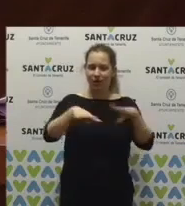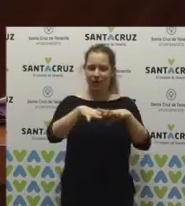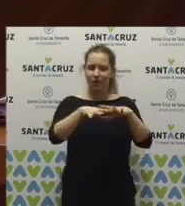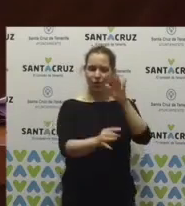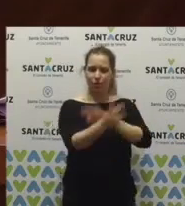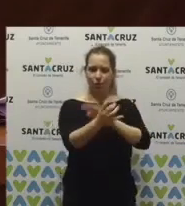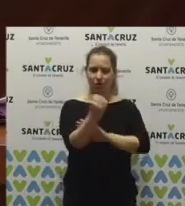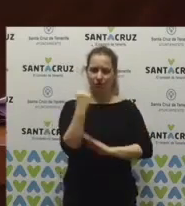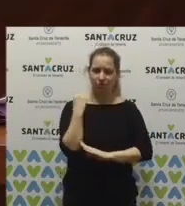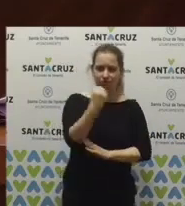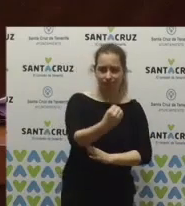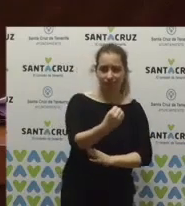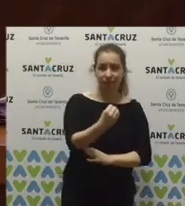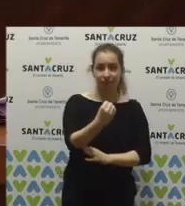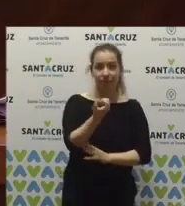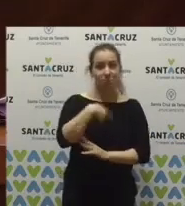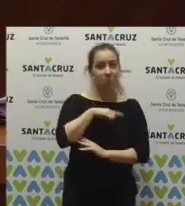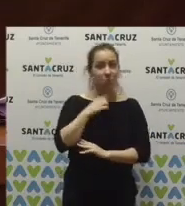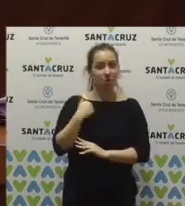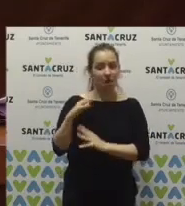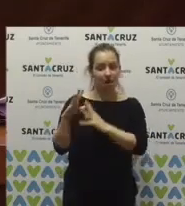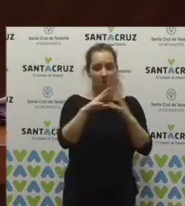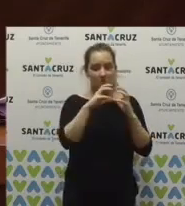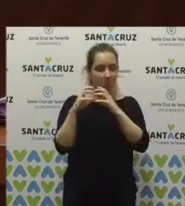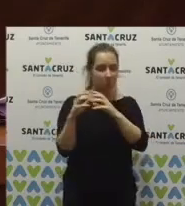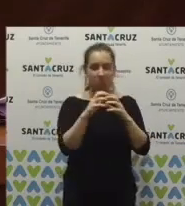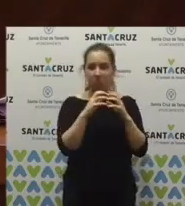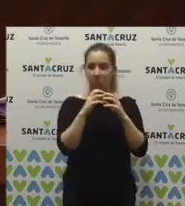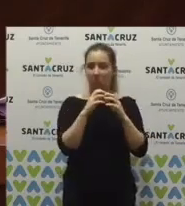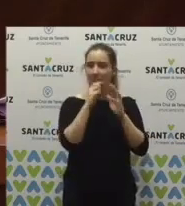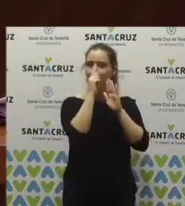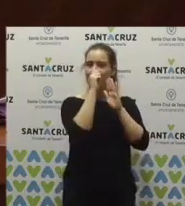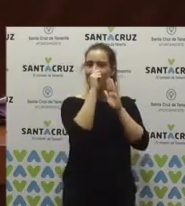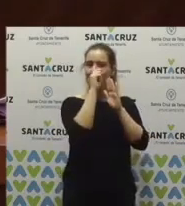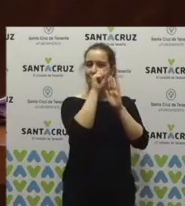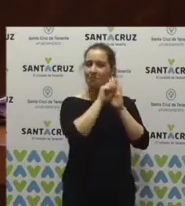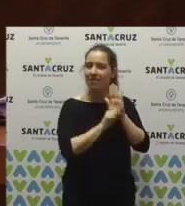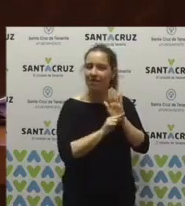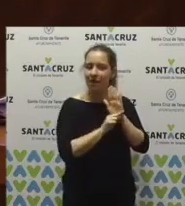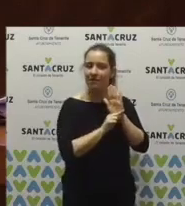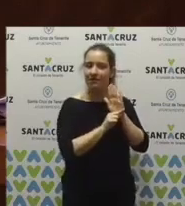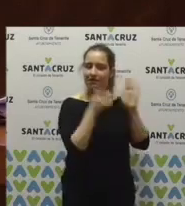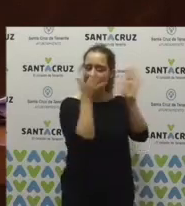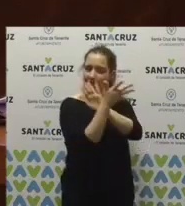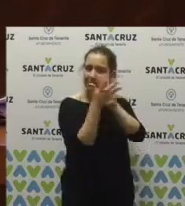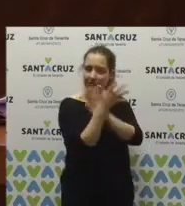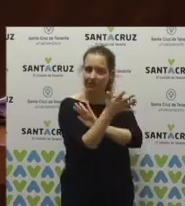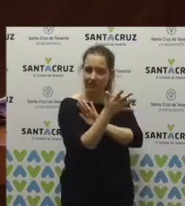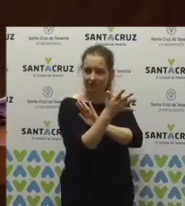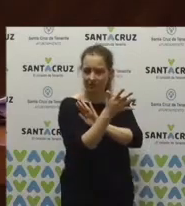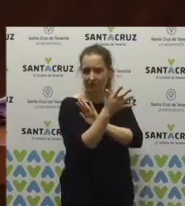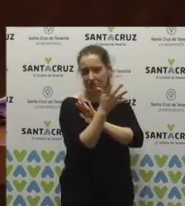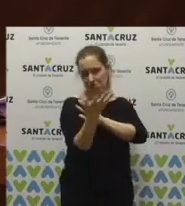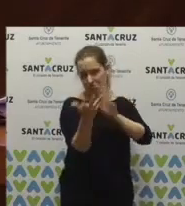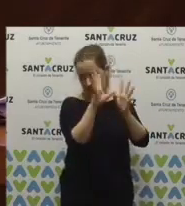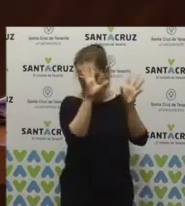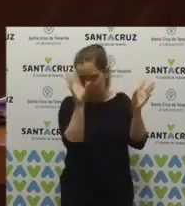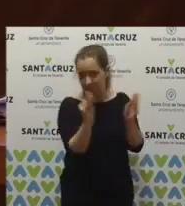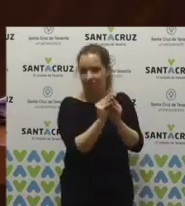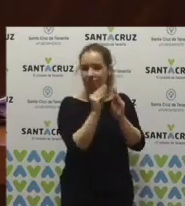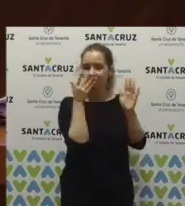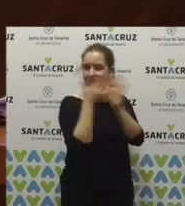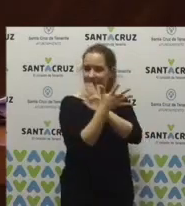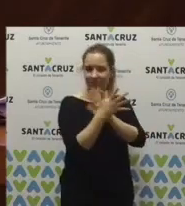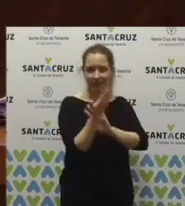creo que hemos consensuado una serie de medidas definidas gente con trazo grueso lógicamente porque